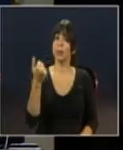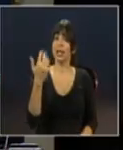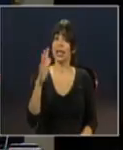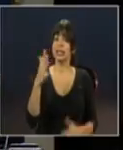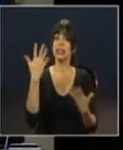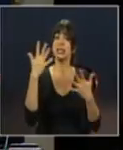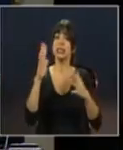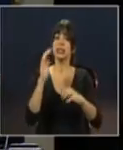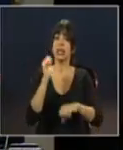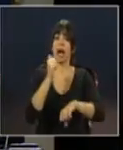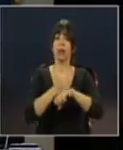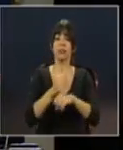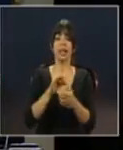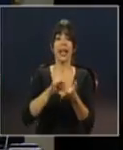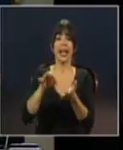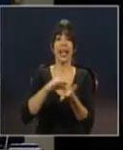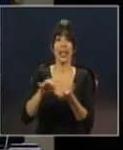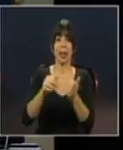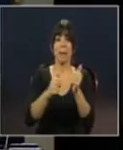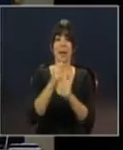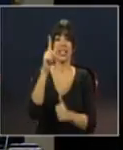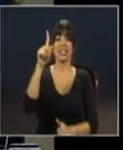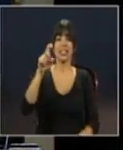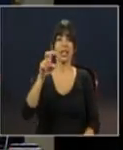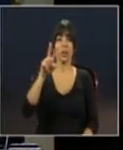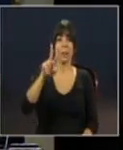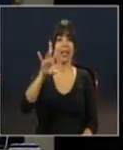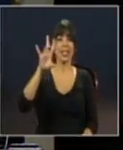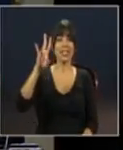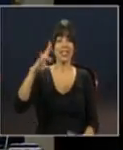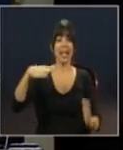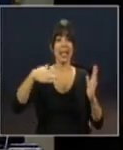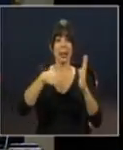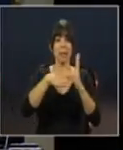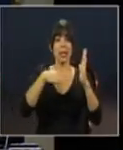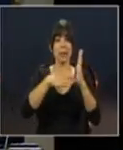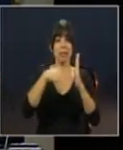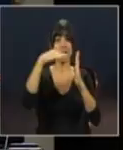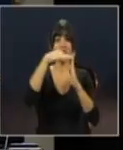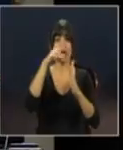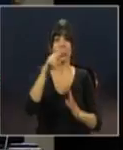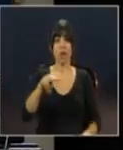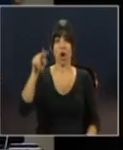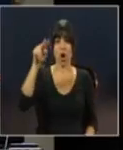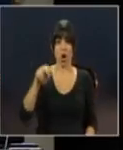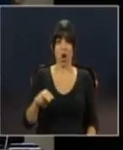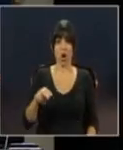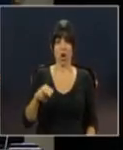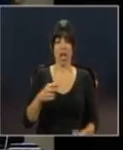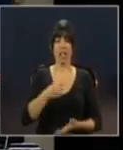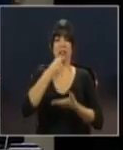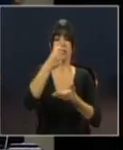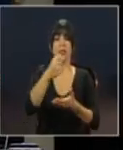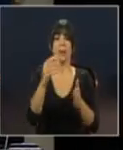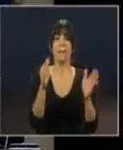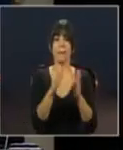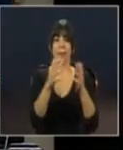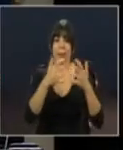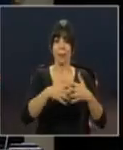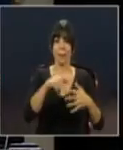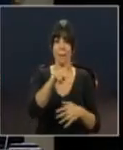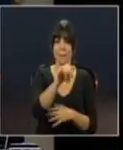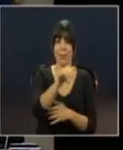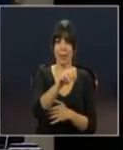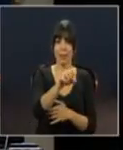se colocaron créditos por más de 127.000 millones de colones dirigidos a MIPYMES. Es